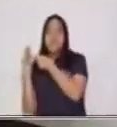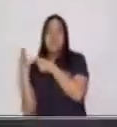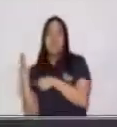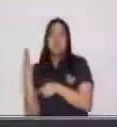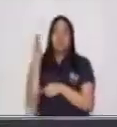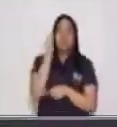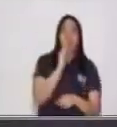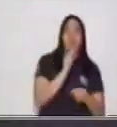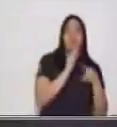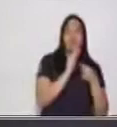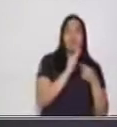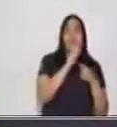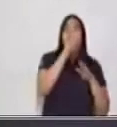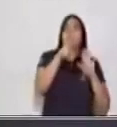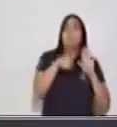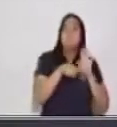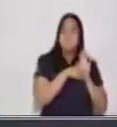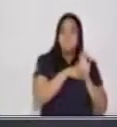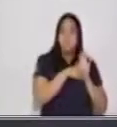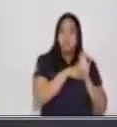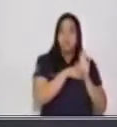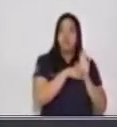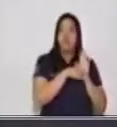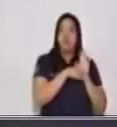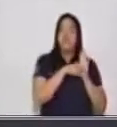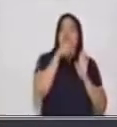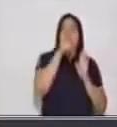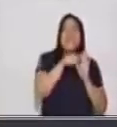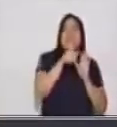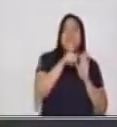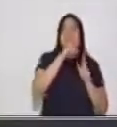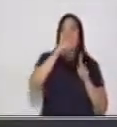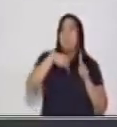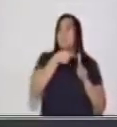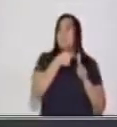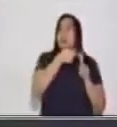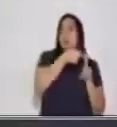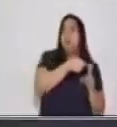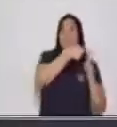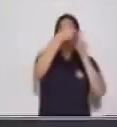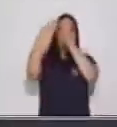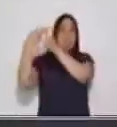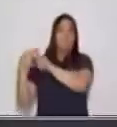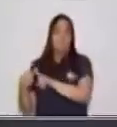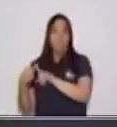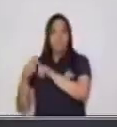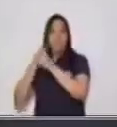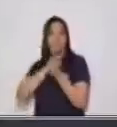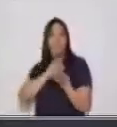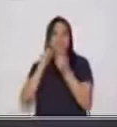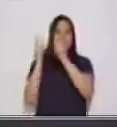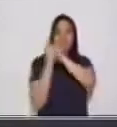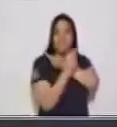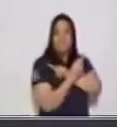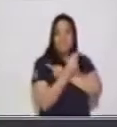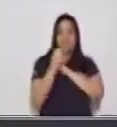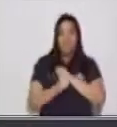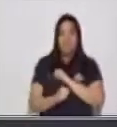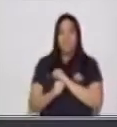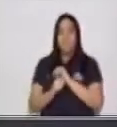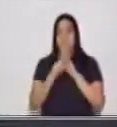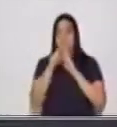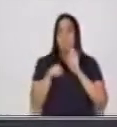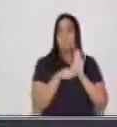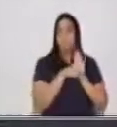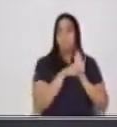lado como menos Y. Y este valor más 1 va a pasar al otro lado como menos 1.